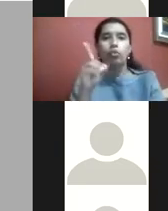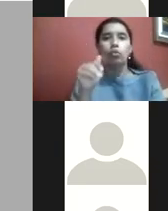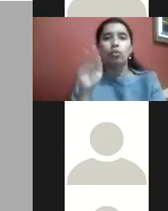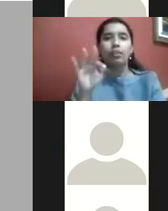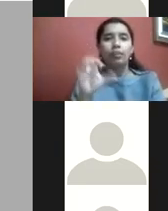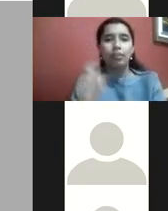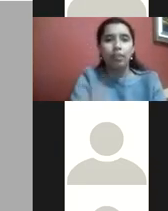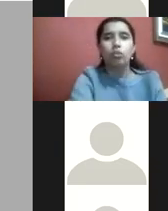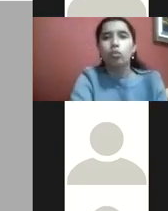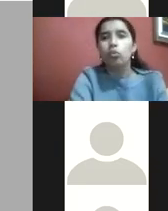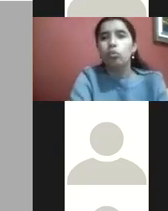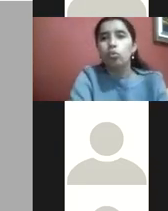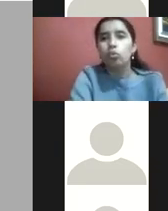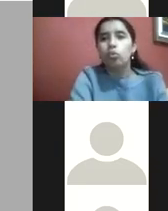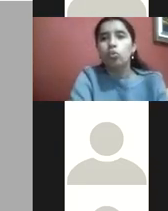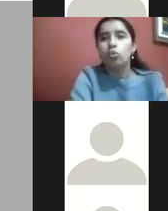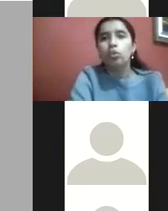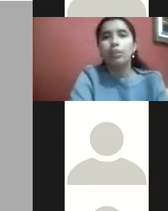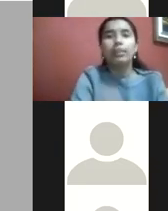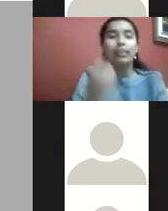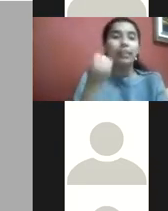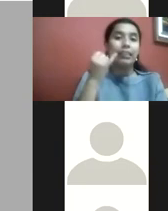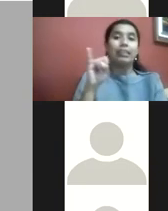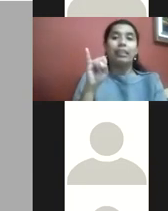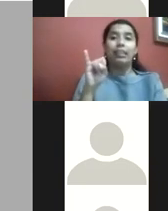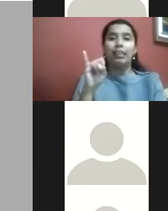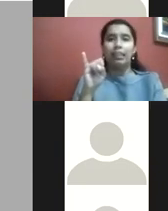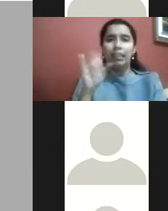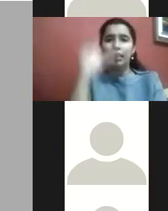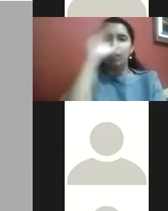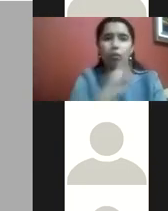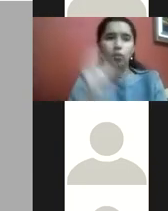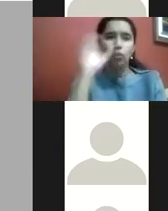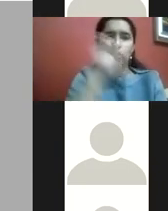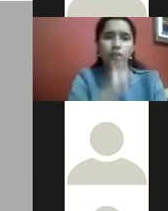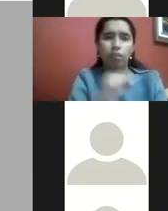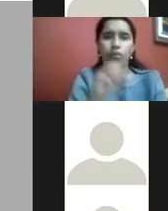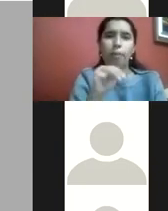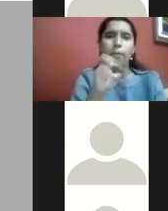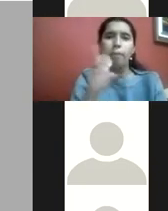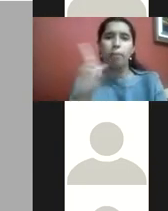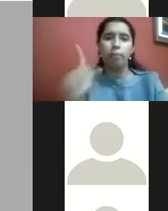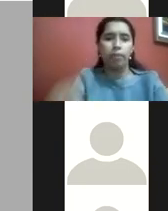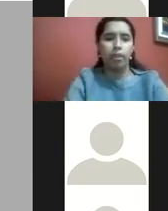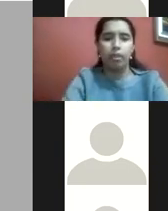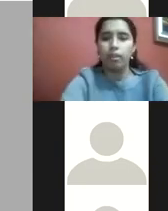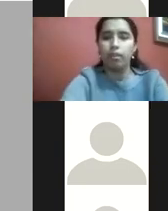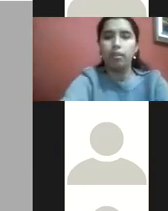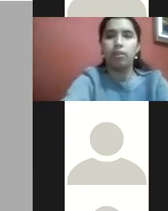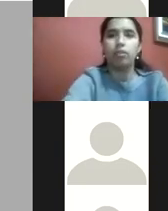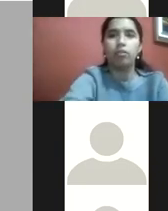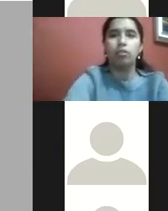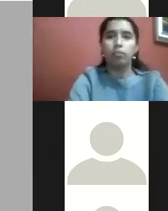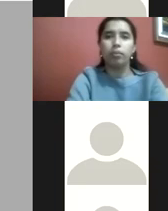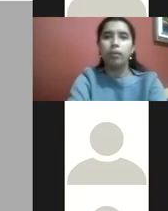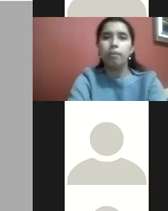realmente, si desconocemos, por decirlo así, la media de la población y solamente utilizo información de un grupo para hacer la